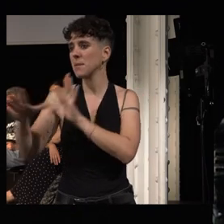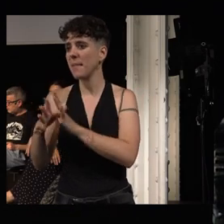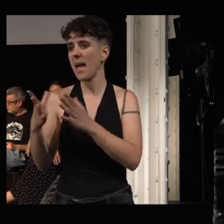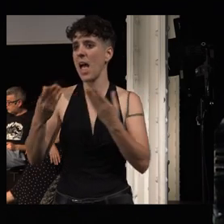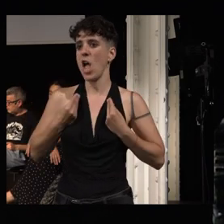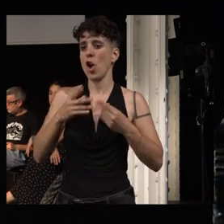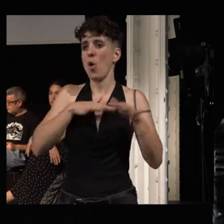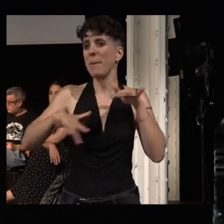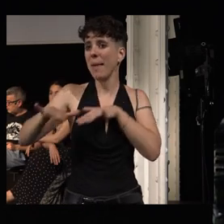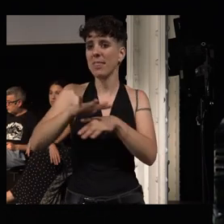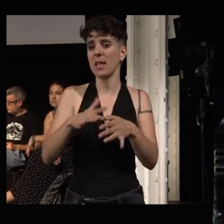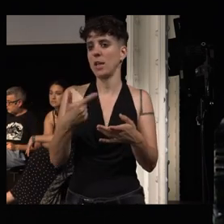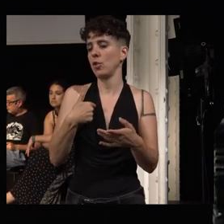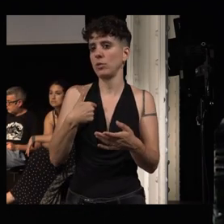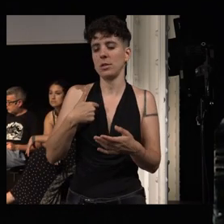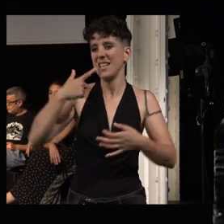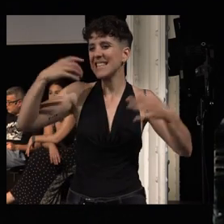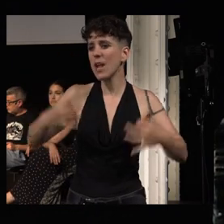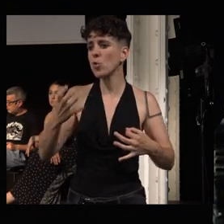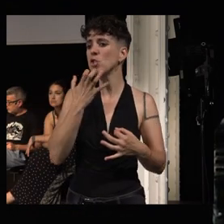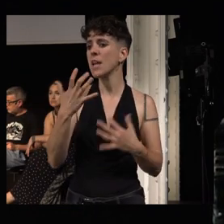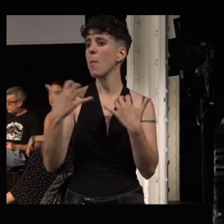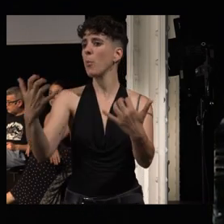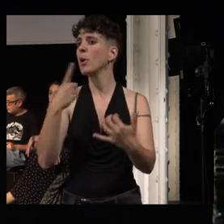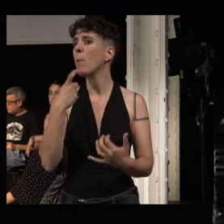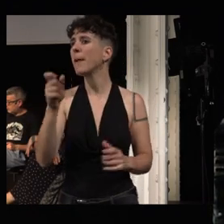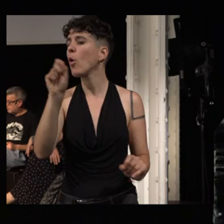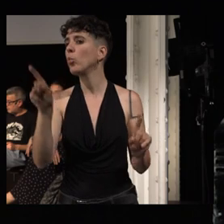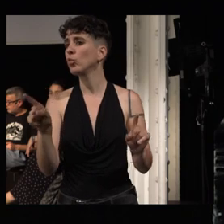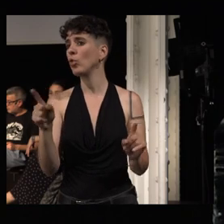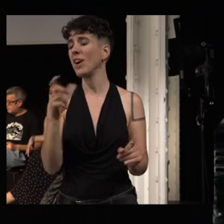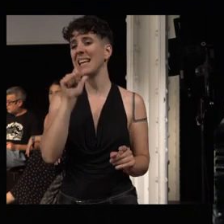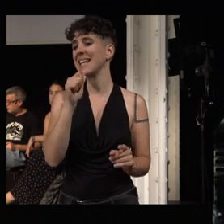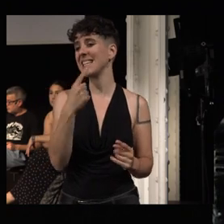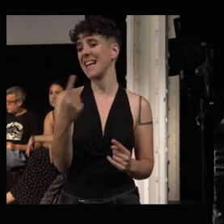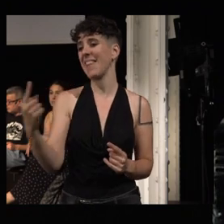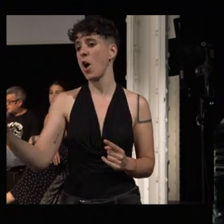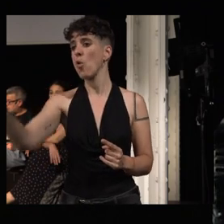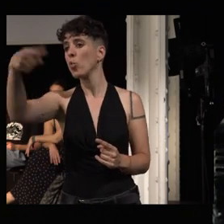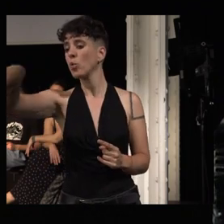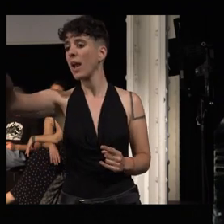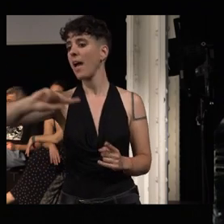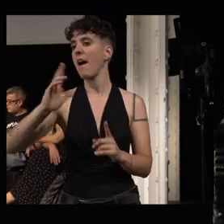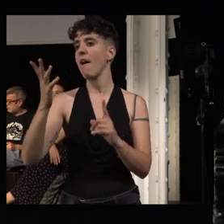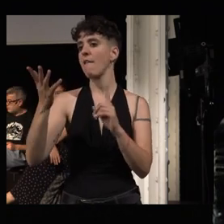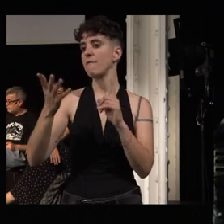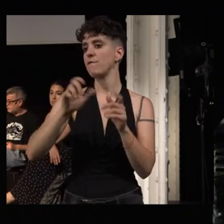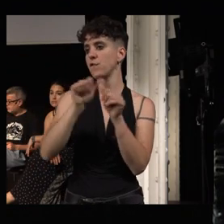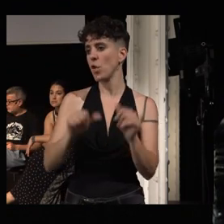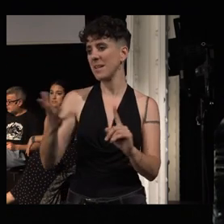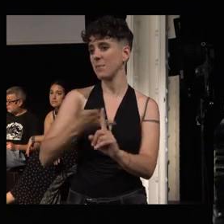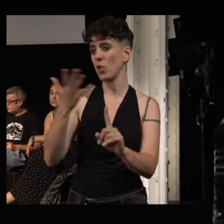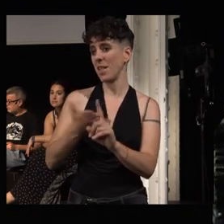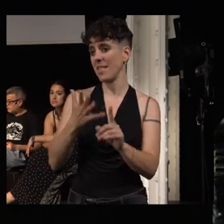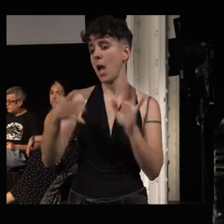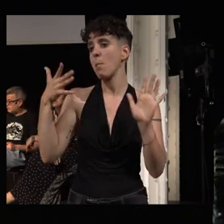¿no? O sea, estoy convencido de que si pregunto al público, ¿no? Casi cada una de nosotras hemos vivido diferentes formas de violencia por nuestra opción sexual